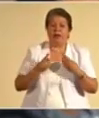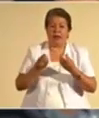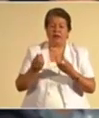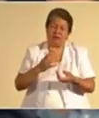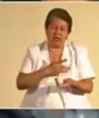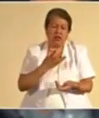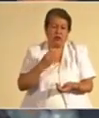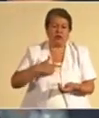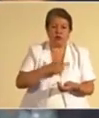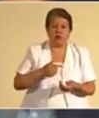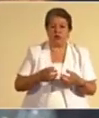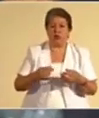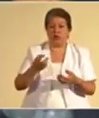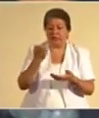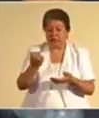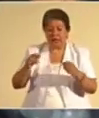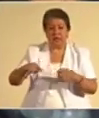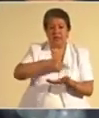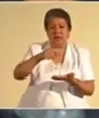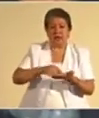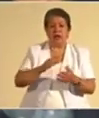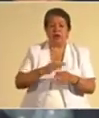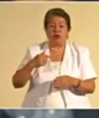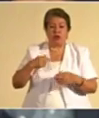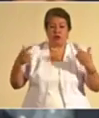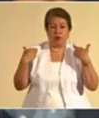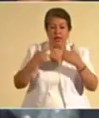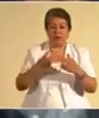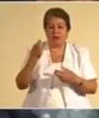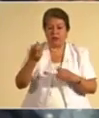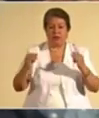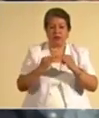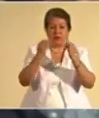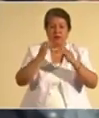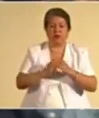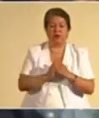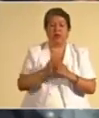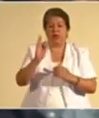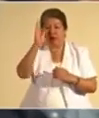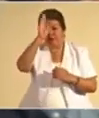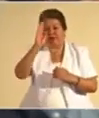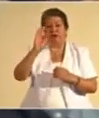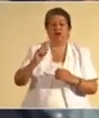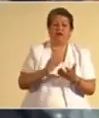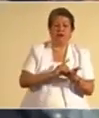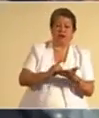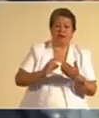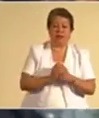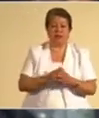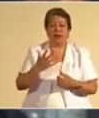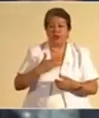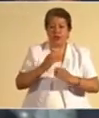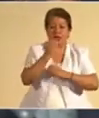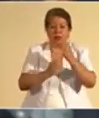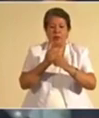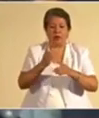este espacio que conozco porque he sido profesor de esta institución en el área de Filosofía del Derecho y sobre todo tener la oportunidad de